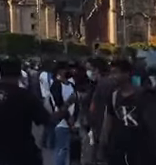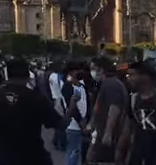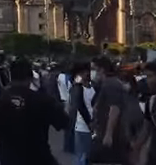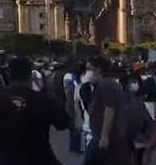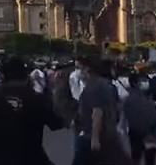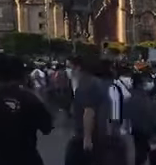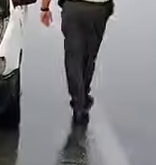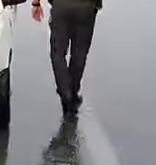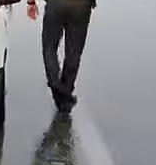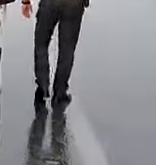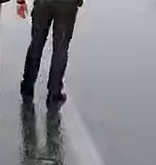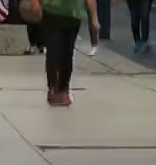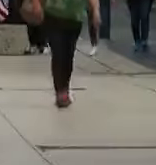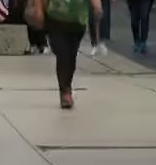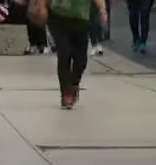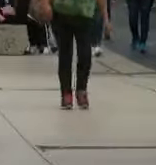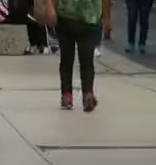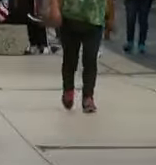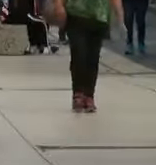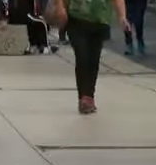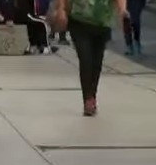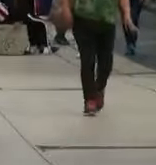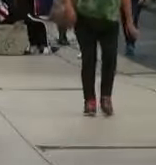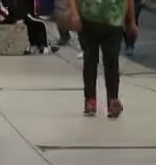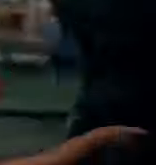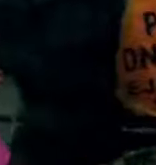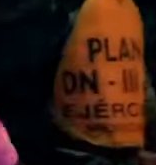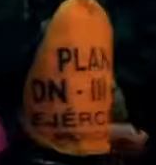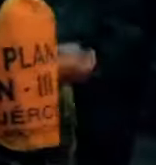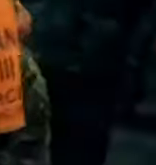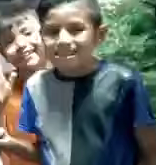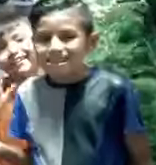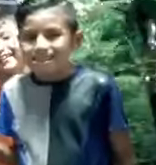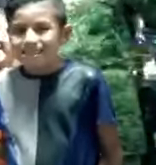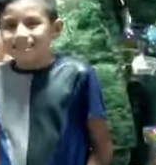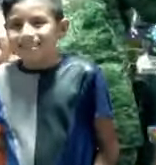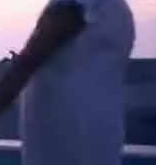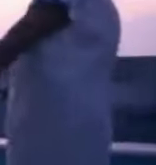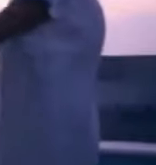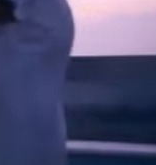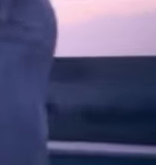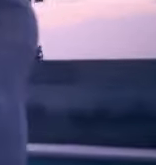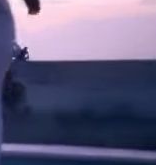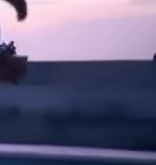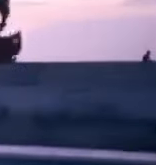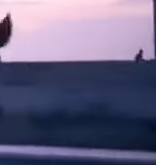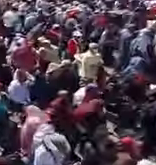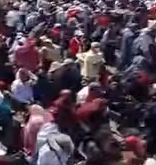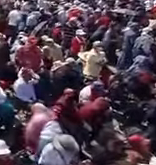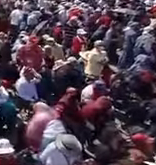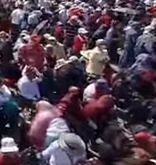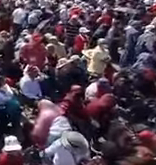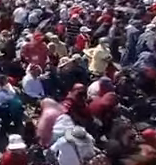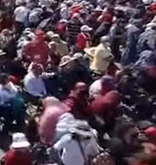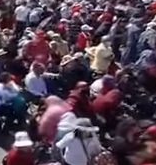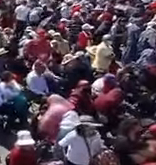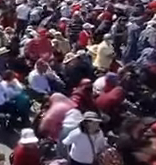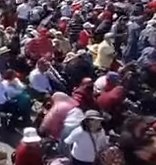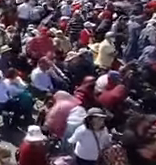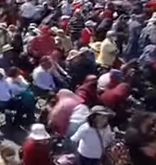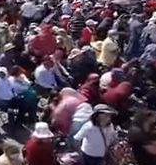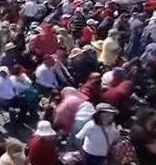impunidad para castigar sus acciones ilícitas, y de esta forma contribuir al fortalecimiento de justicia